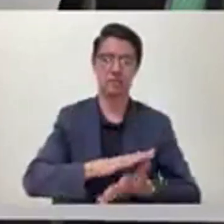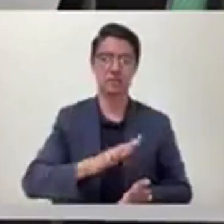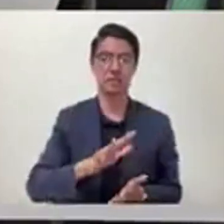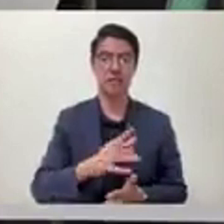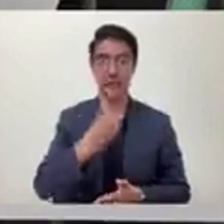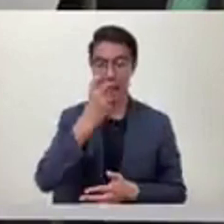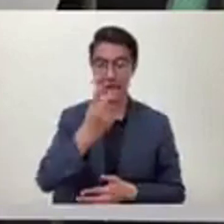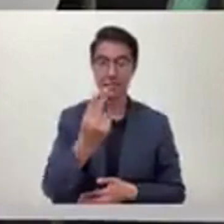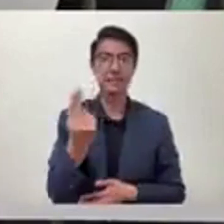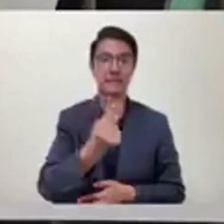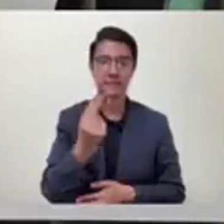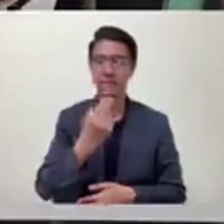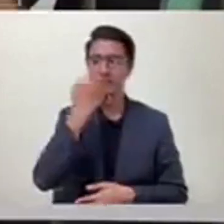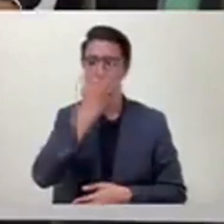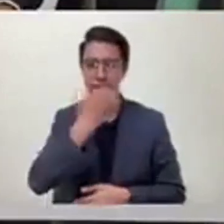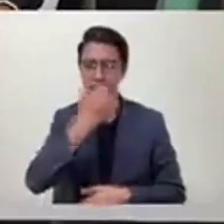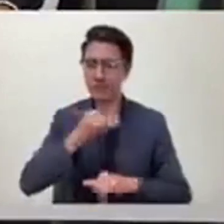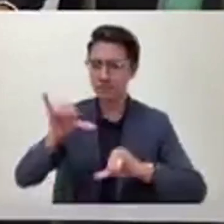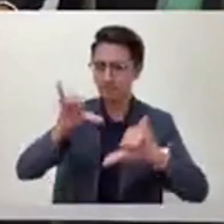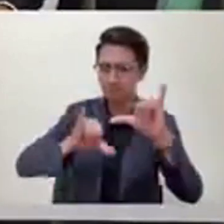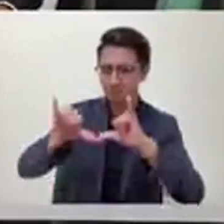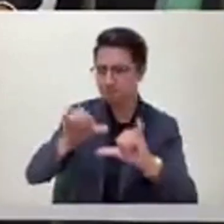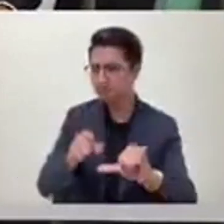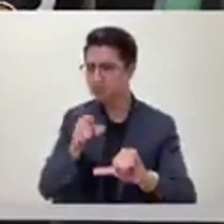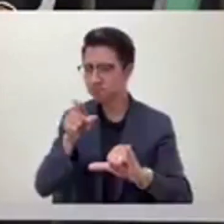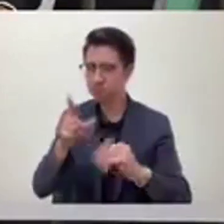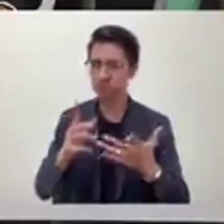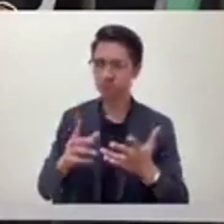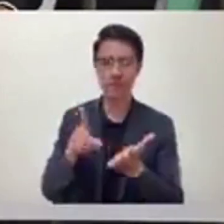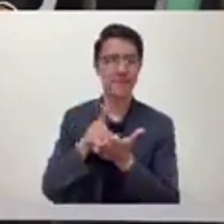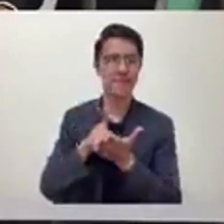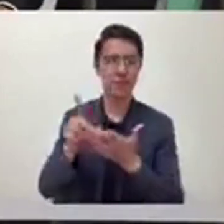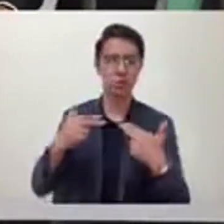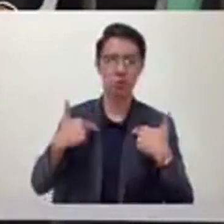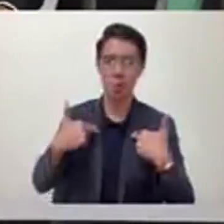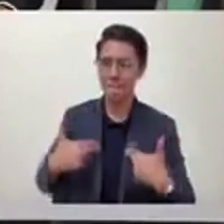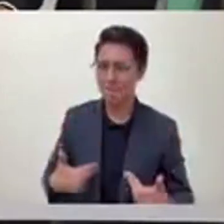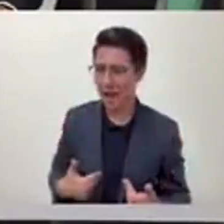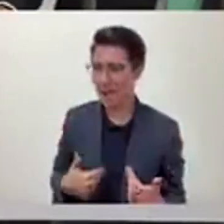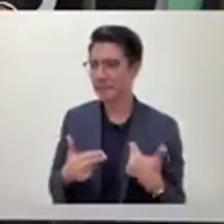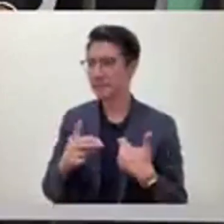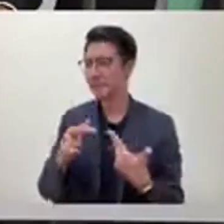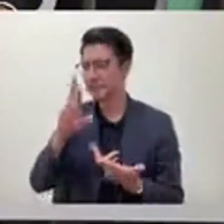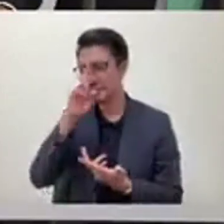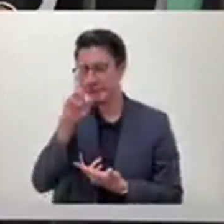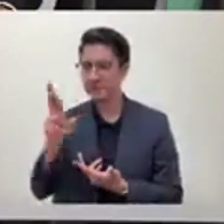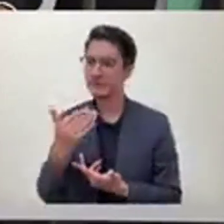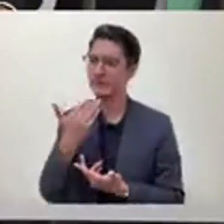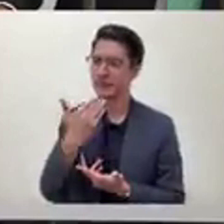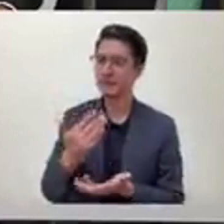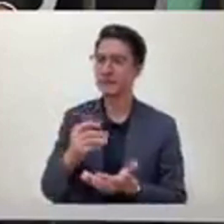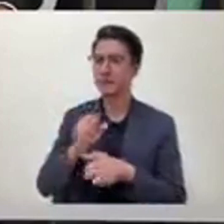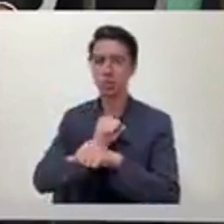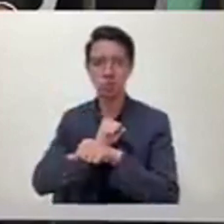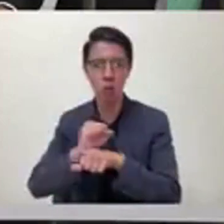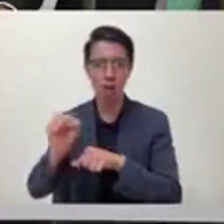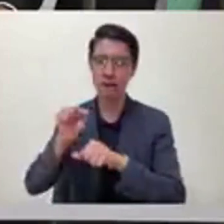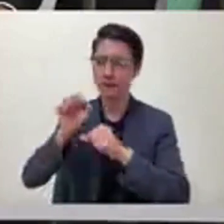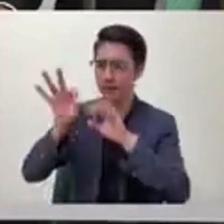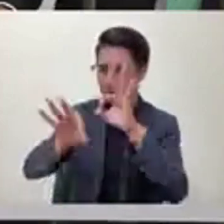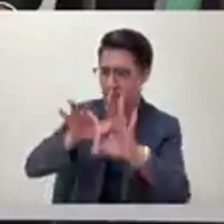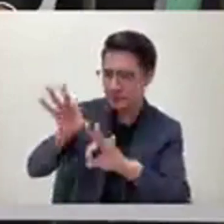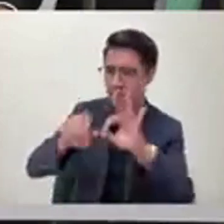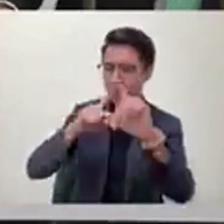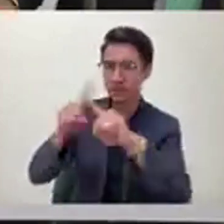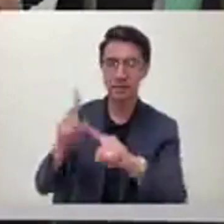científico Que que respetan los recursos humanos y que ayudan realmente a la reintegración de las personas Va a ser un trabajo de Gran coordinación